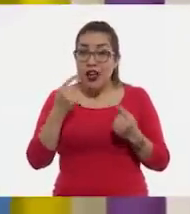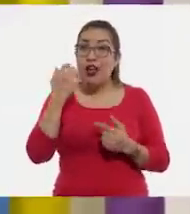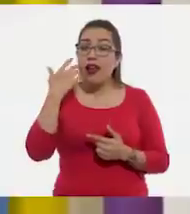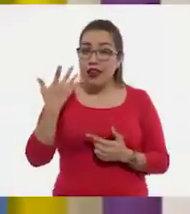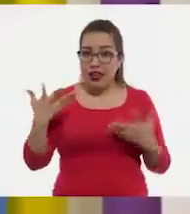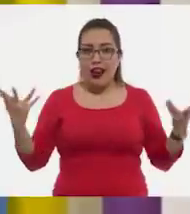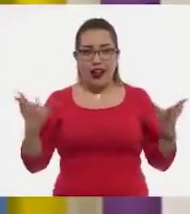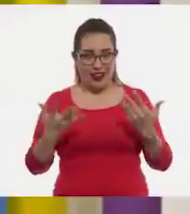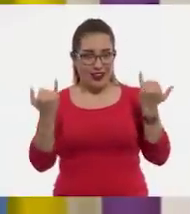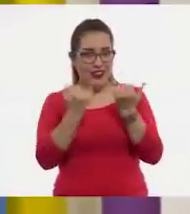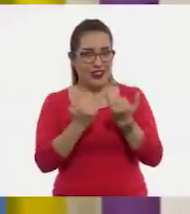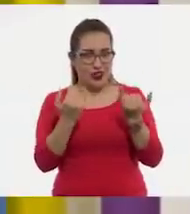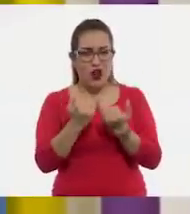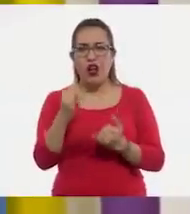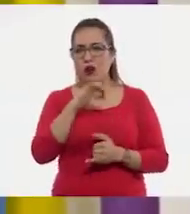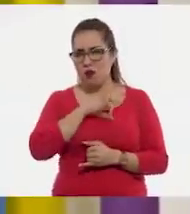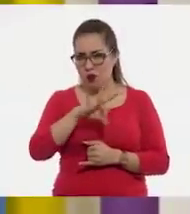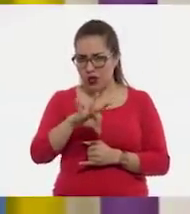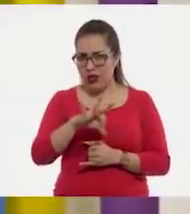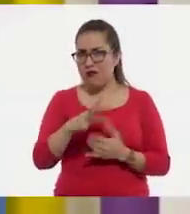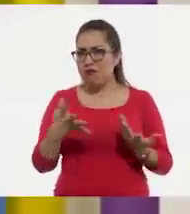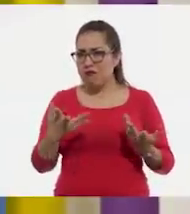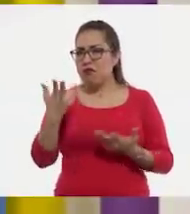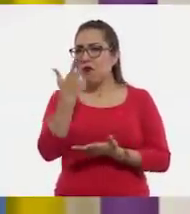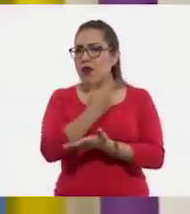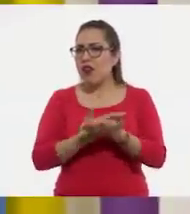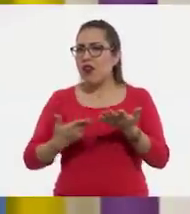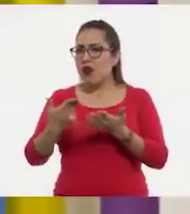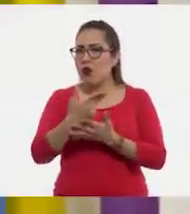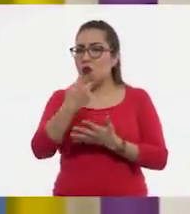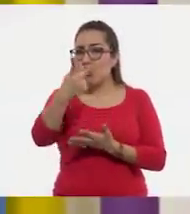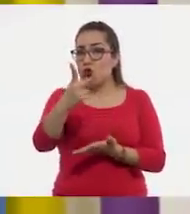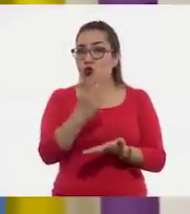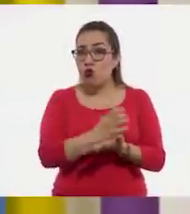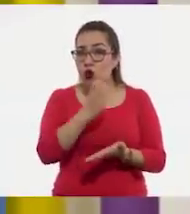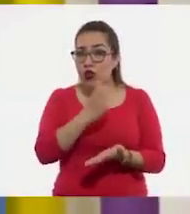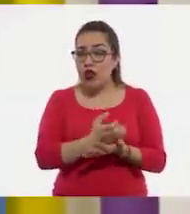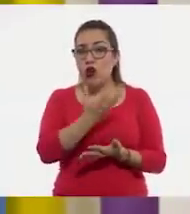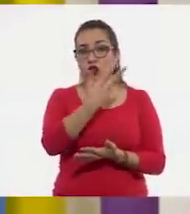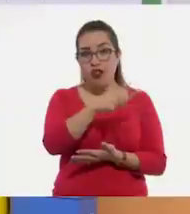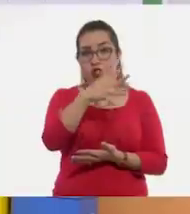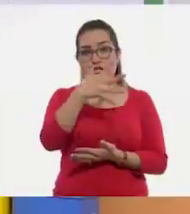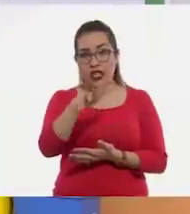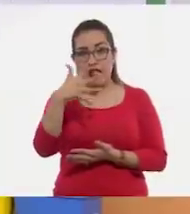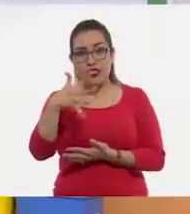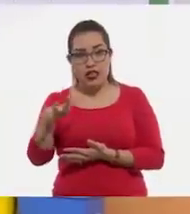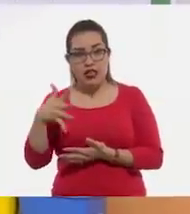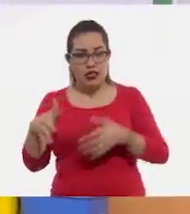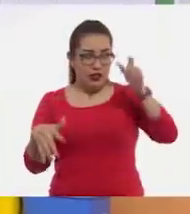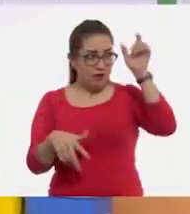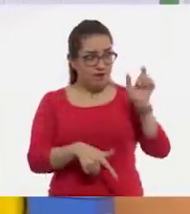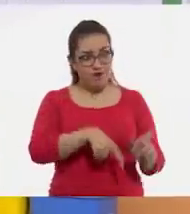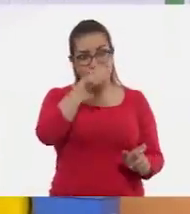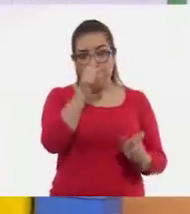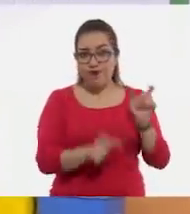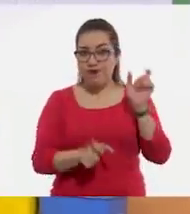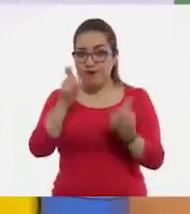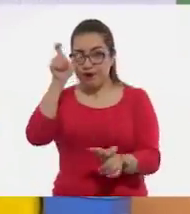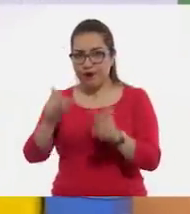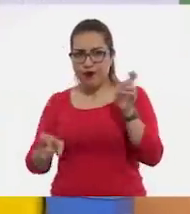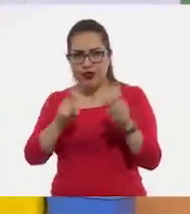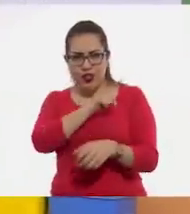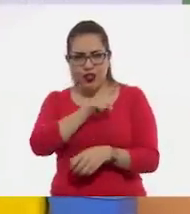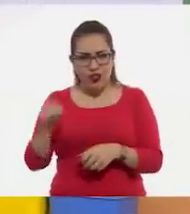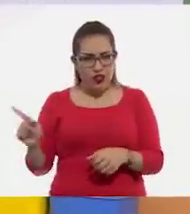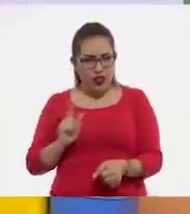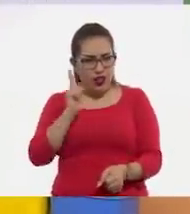sucesiones, pueden hacerlo dibujando en su libreta de 10 en 10 las tiritas y van a darse cuenta cuántos tengo que